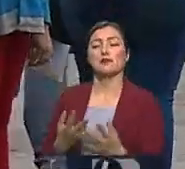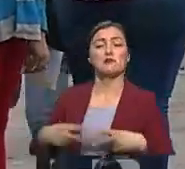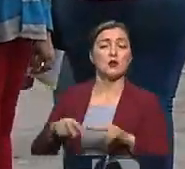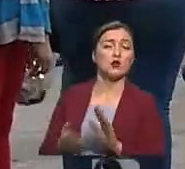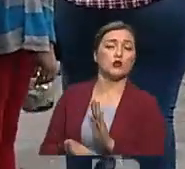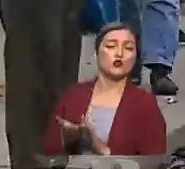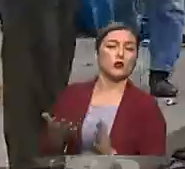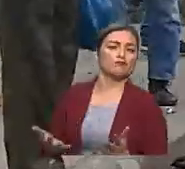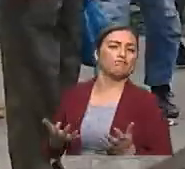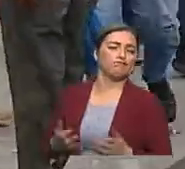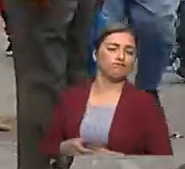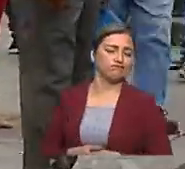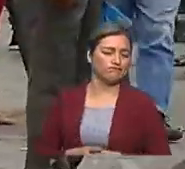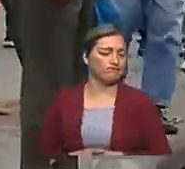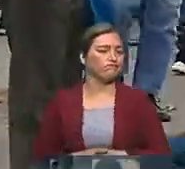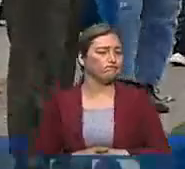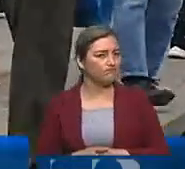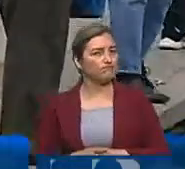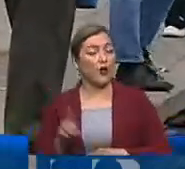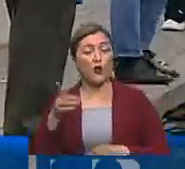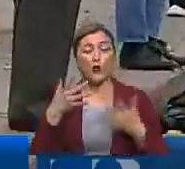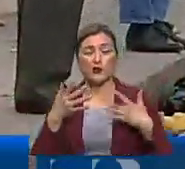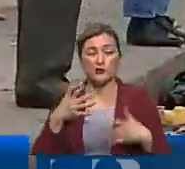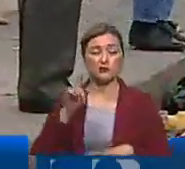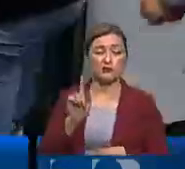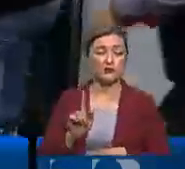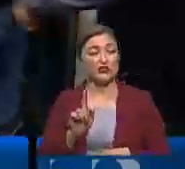amaneció Guayaquil. Mientras por un lado había complicaciones entre los